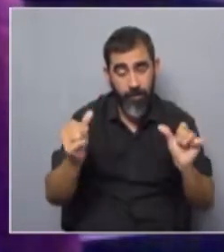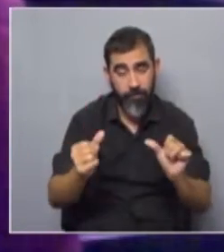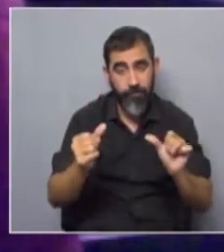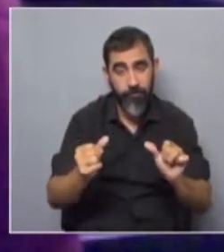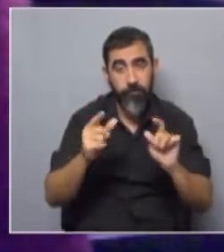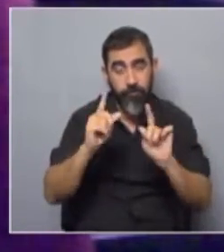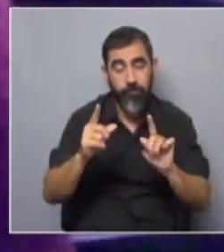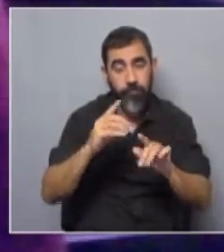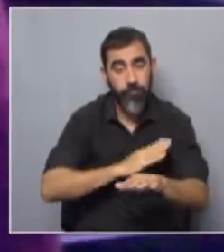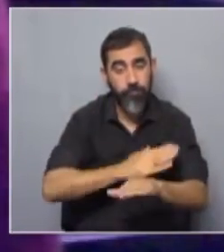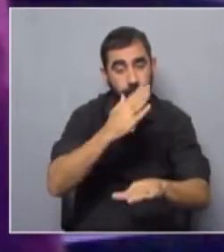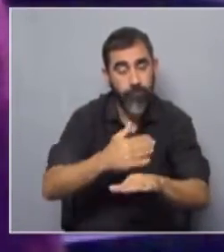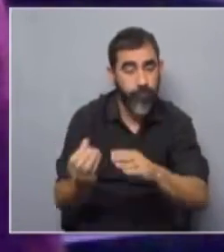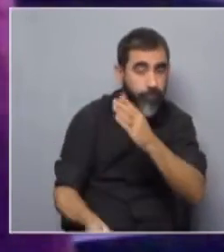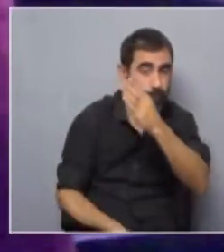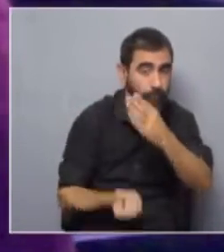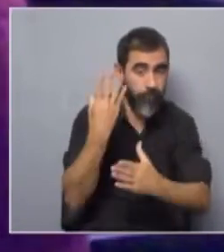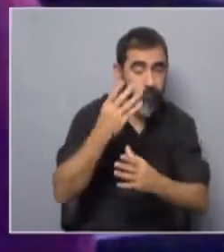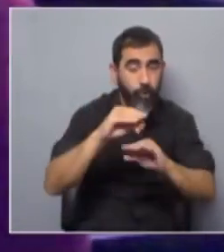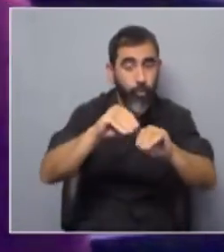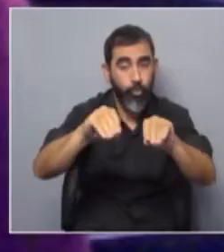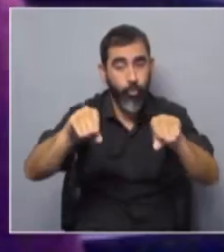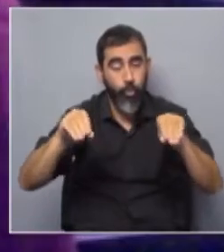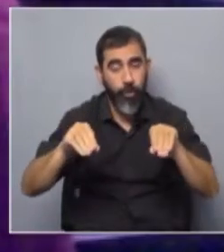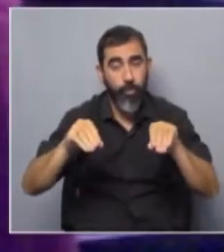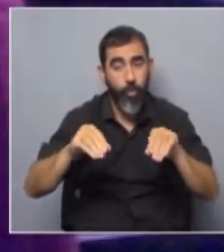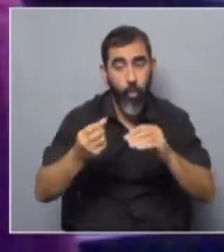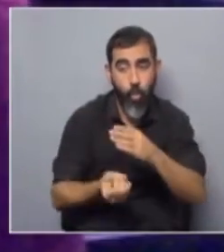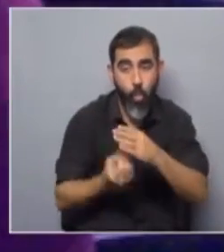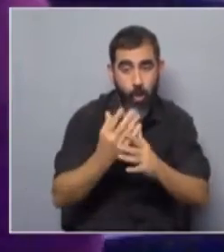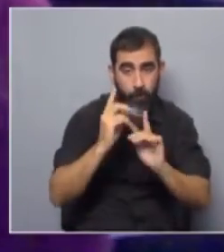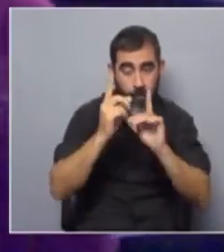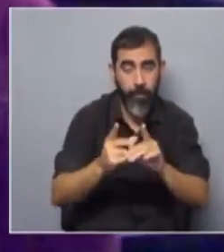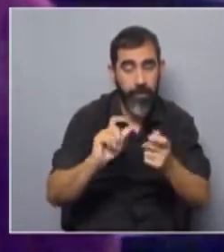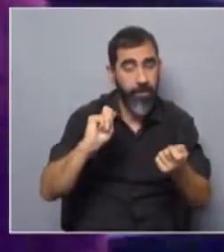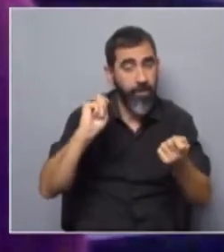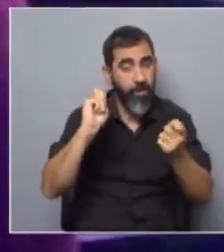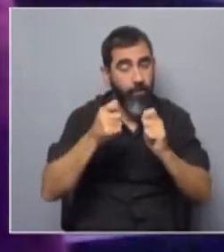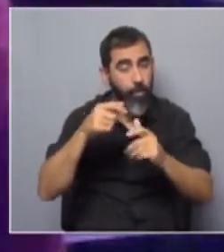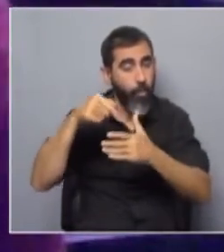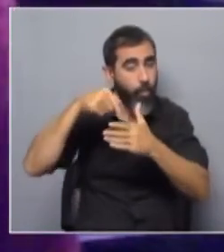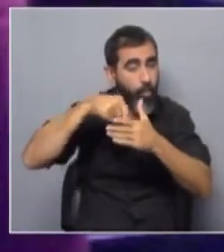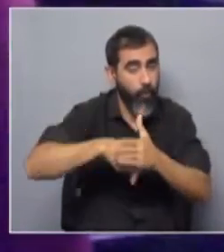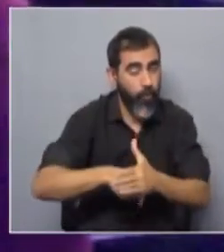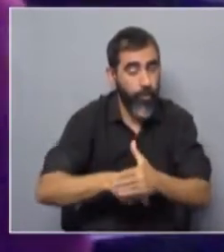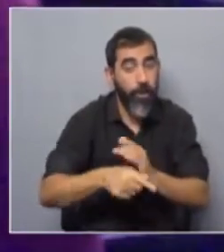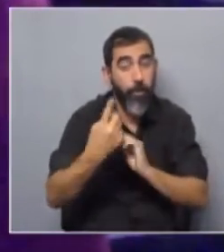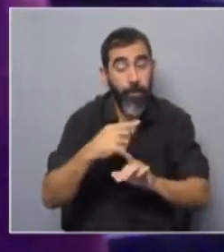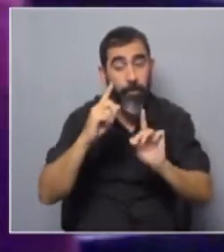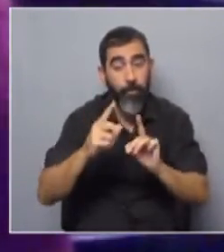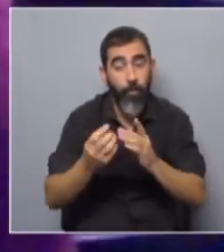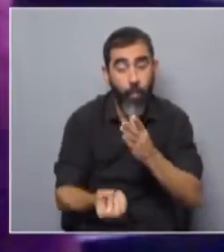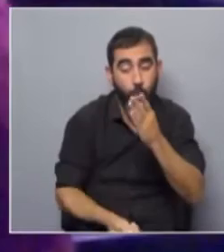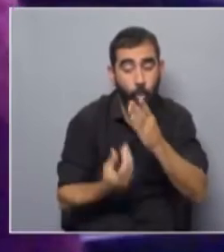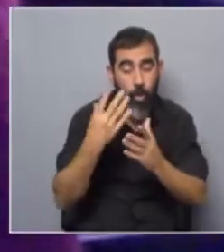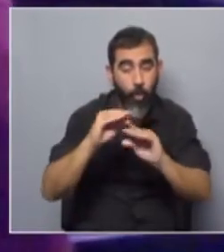también repercuten en la creación incluso de suelos completamente nuevos. Transformaciones profundas, pero también formaciones